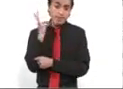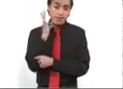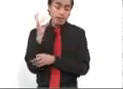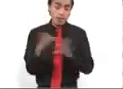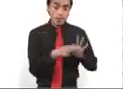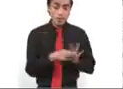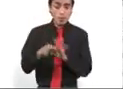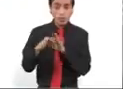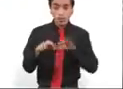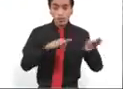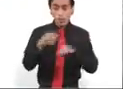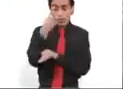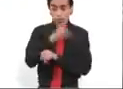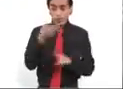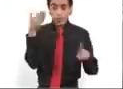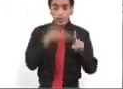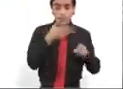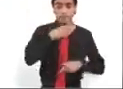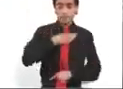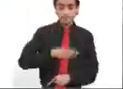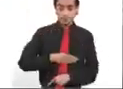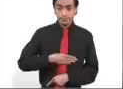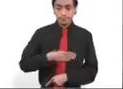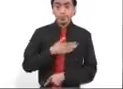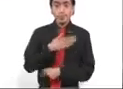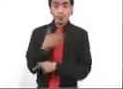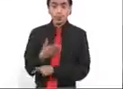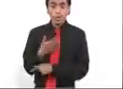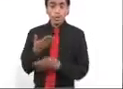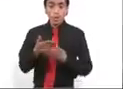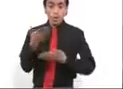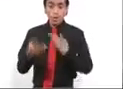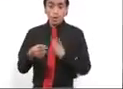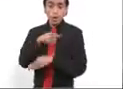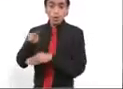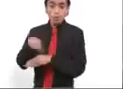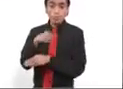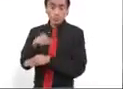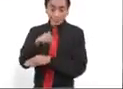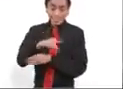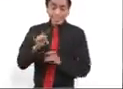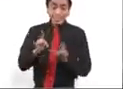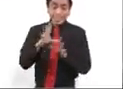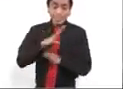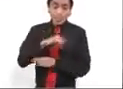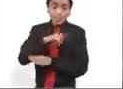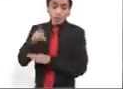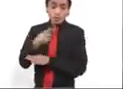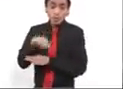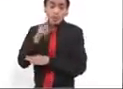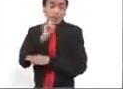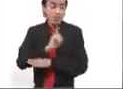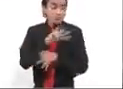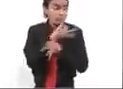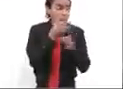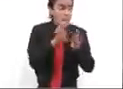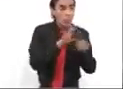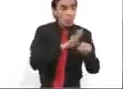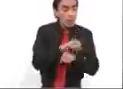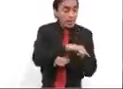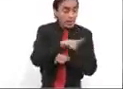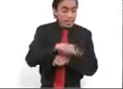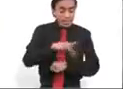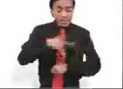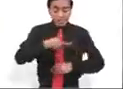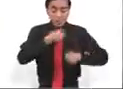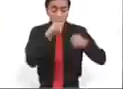llegar a la justicia. Doctora, frente a estos casos, ¿qué le dice usted a las mujeres de la Ciudad de México? ¿Se pueden sentir seguras? ¿Habrá